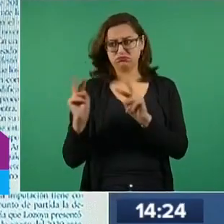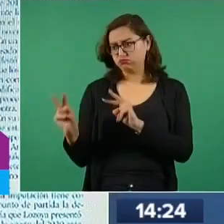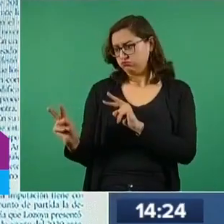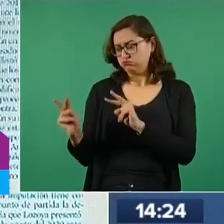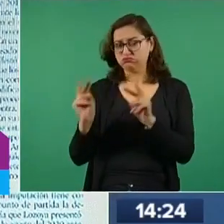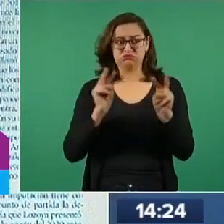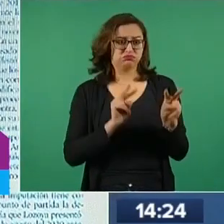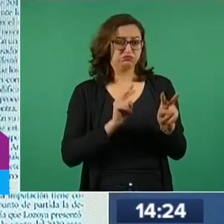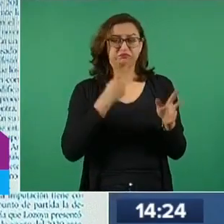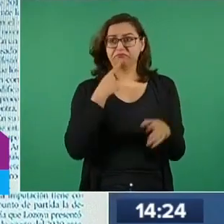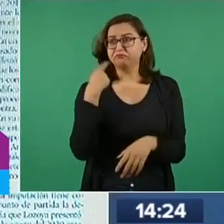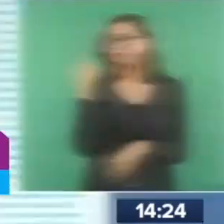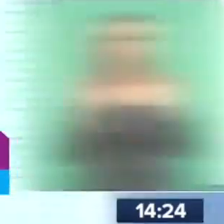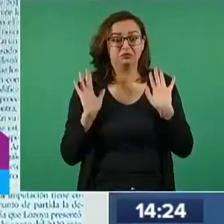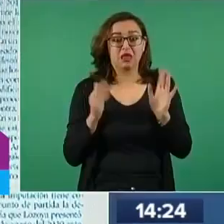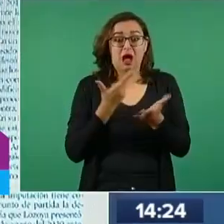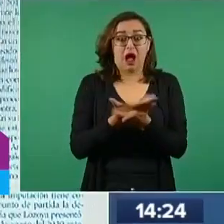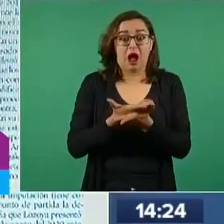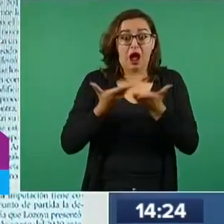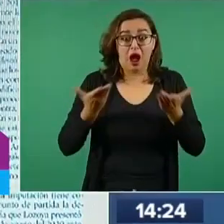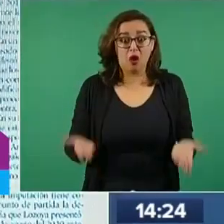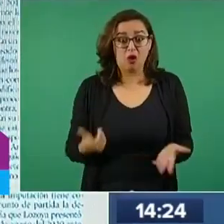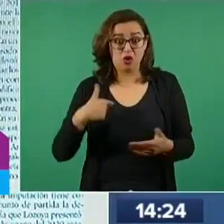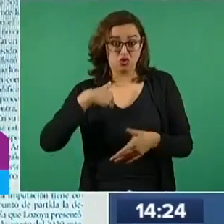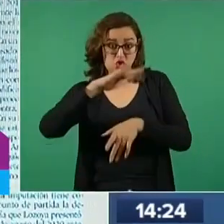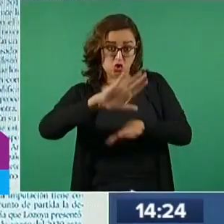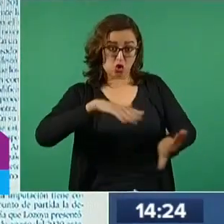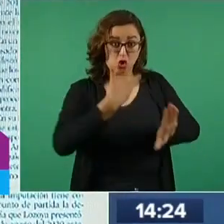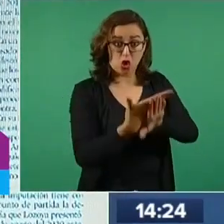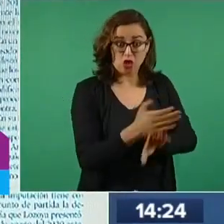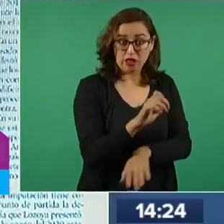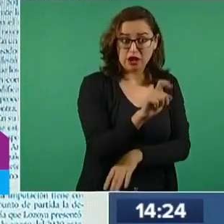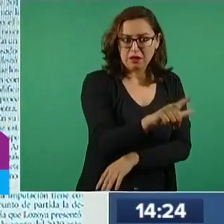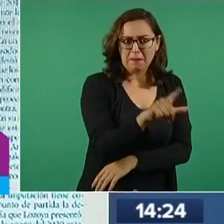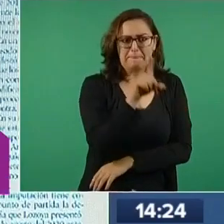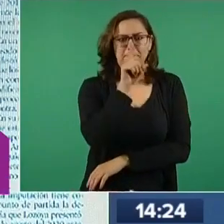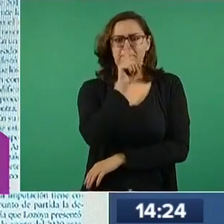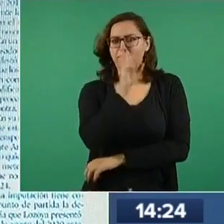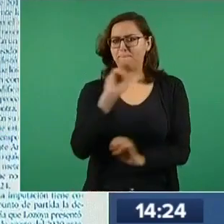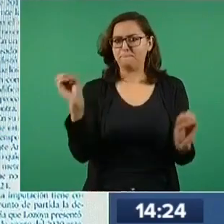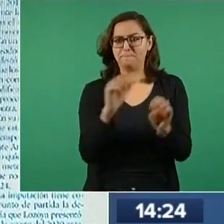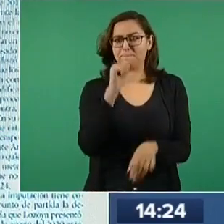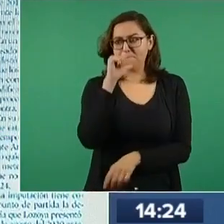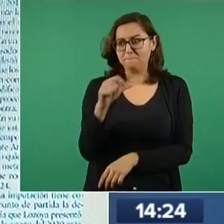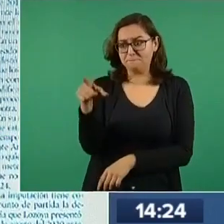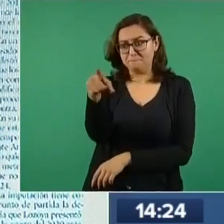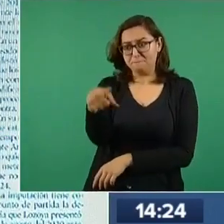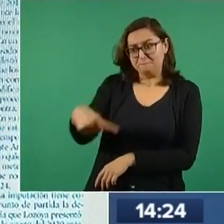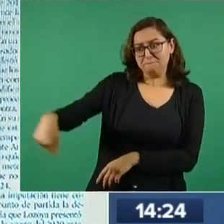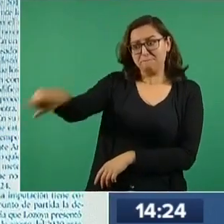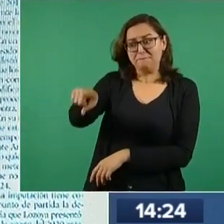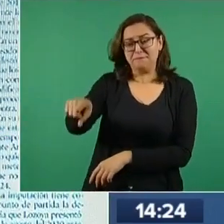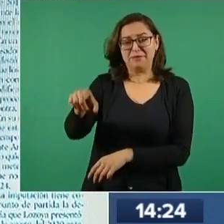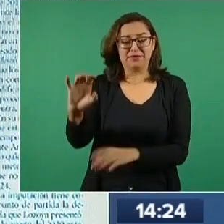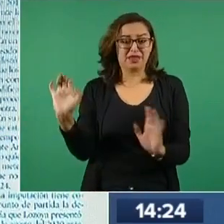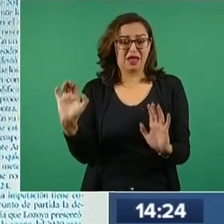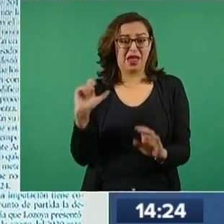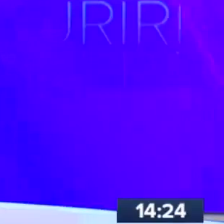pero no es mi fuerte la venganza él tiene que aclarar si recibió o no recibió el dinero